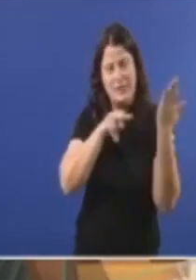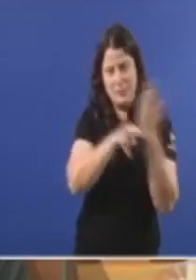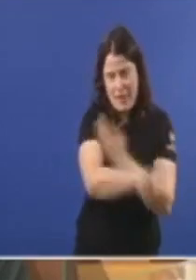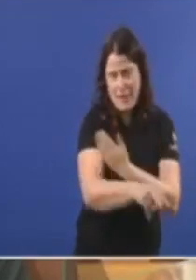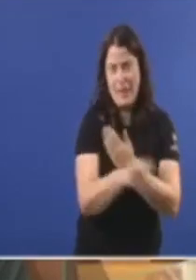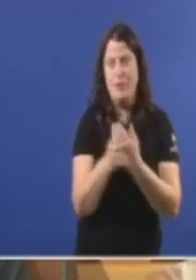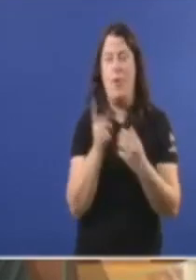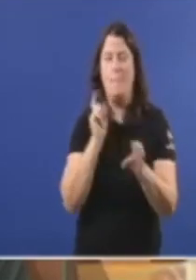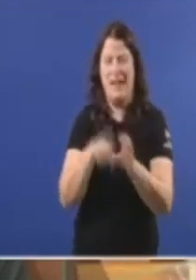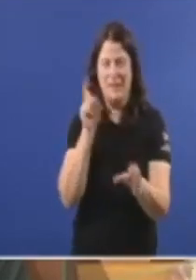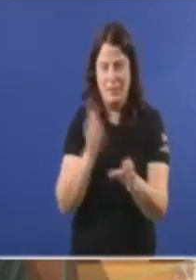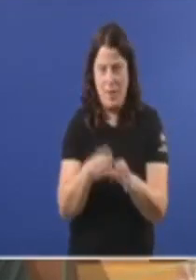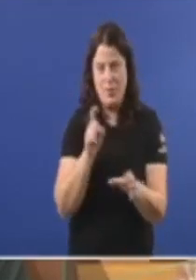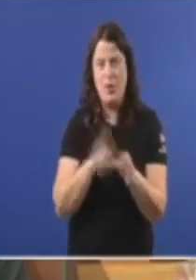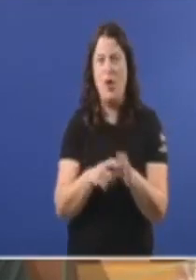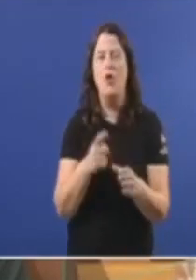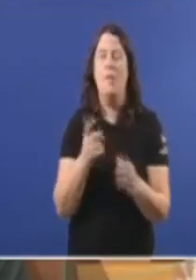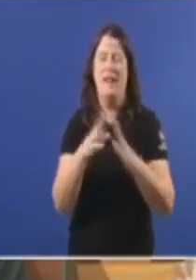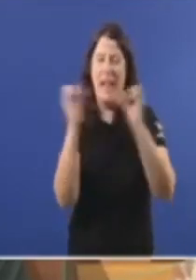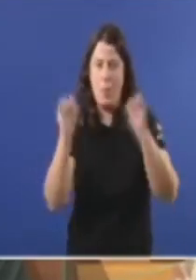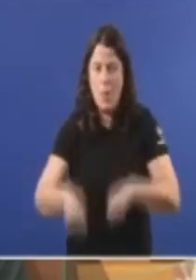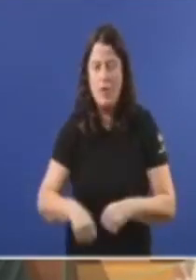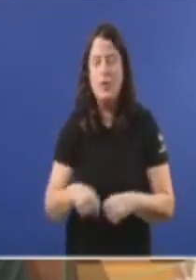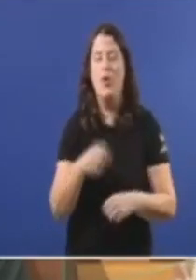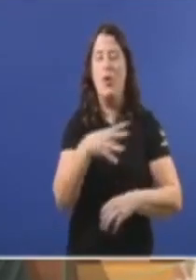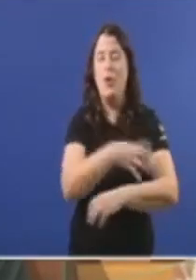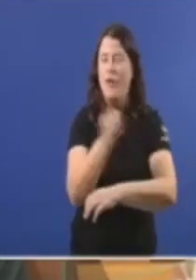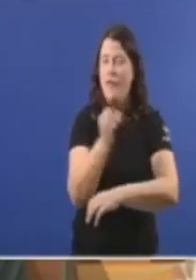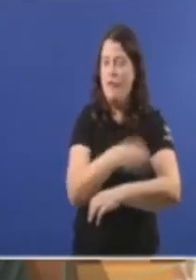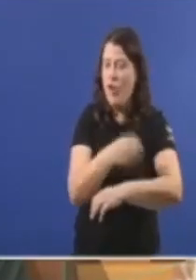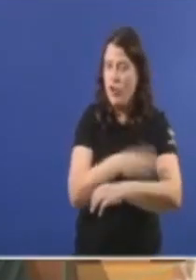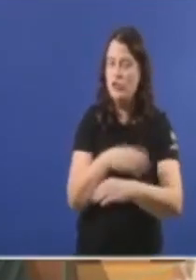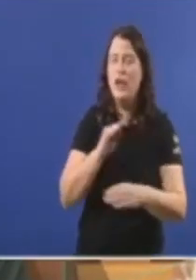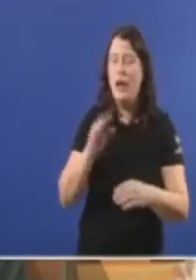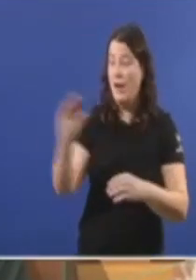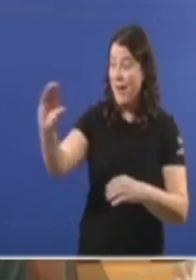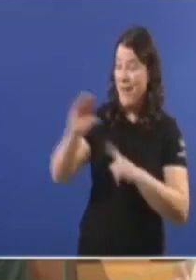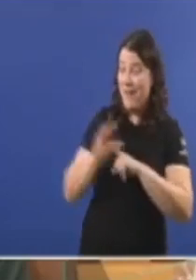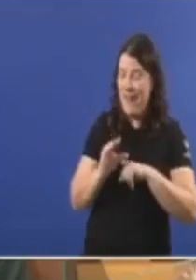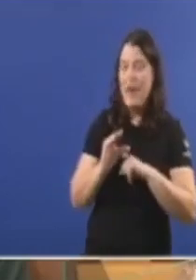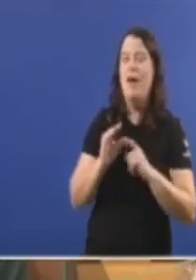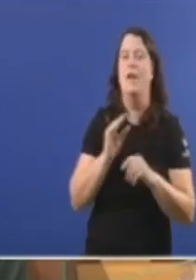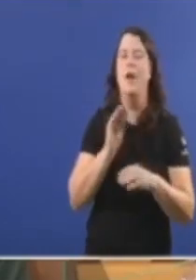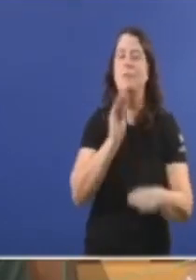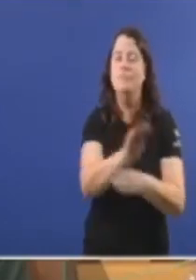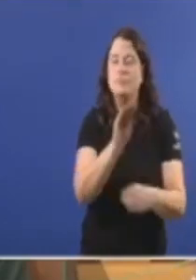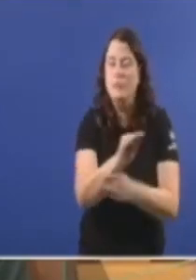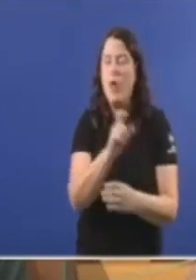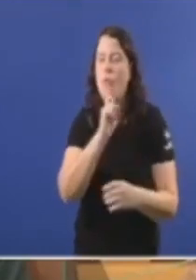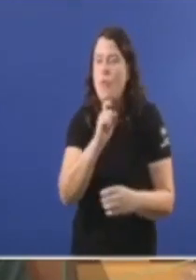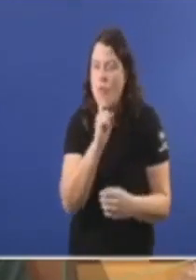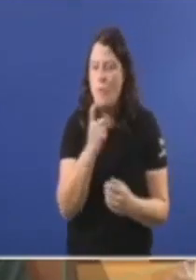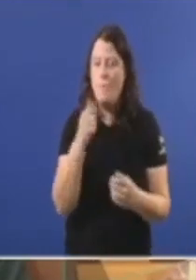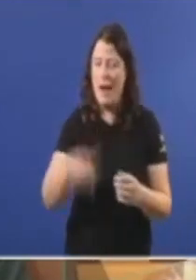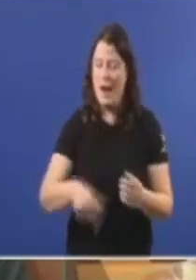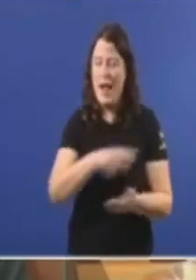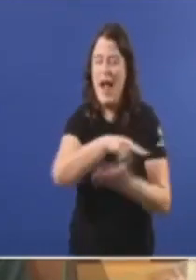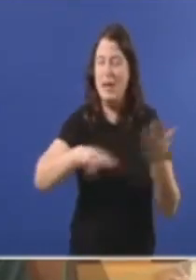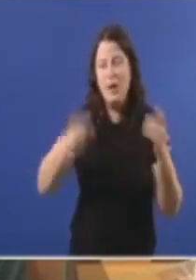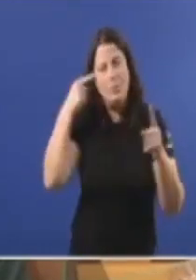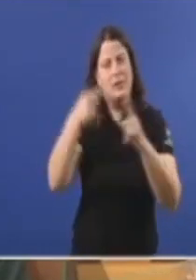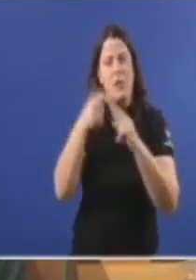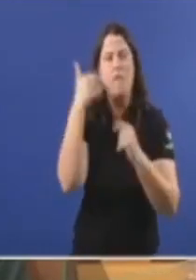con participación e con acordo, como investir a parte que nos corresponde para sentar as bases da Galiza do